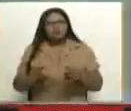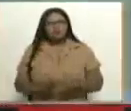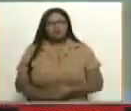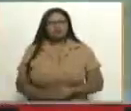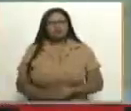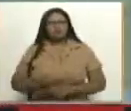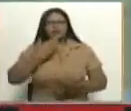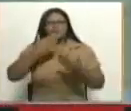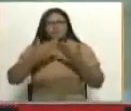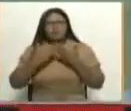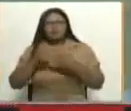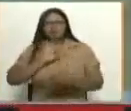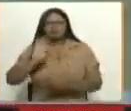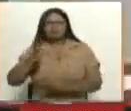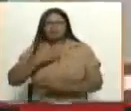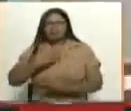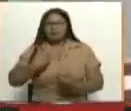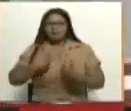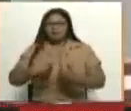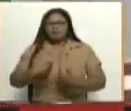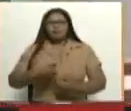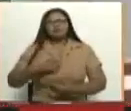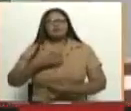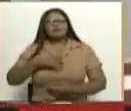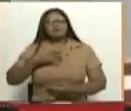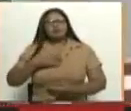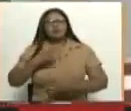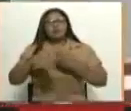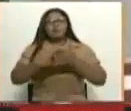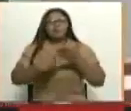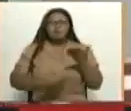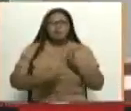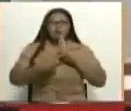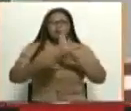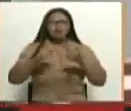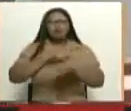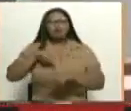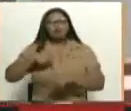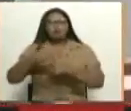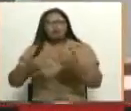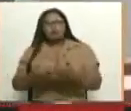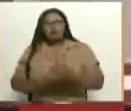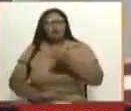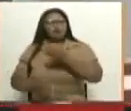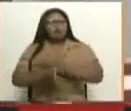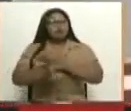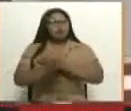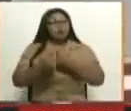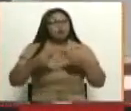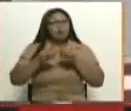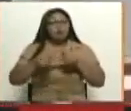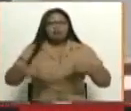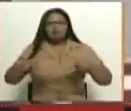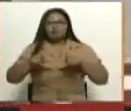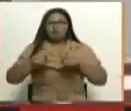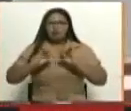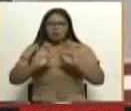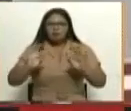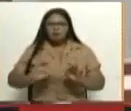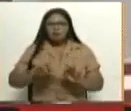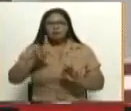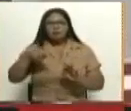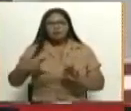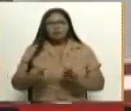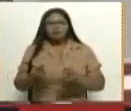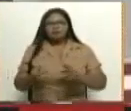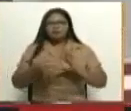el aislacionismo regional, que es de hecho la propuesta que tiene Estados Unidos para nosotros, que nos mantengamos dentro del espacio